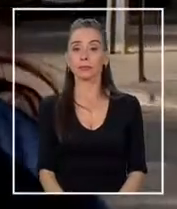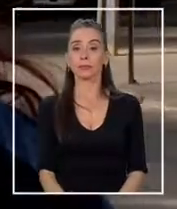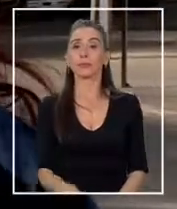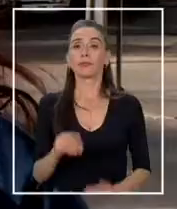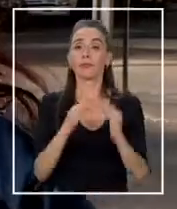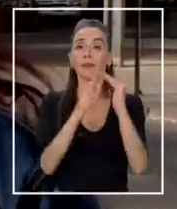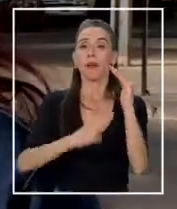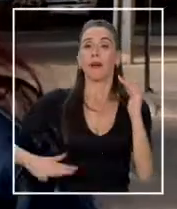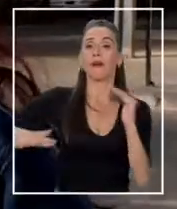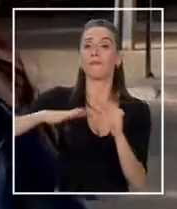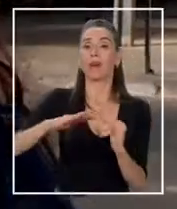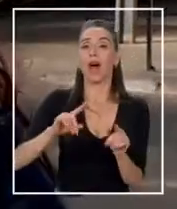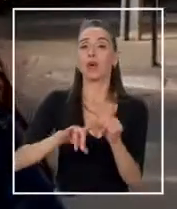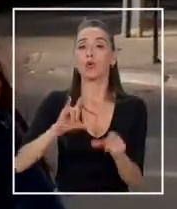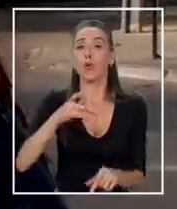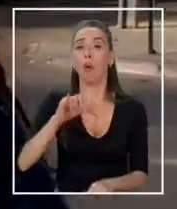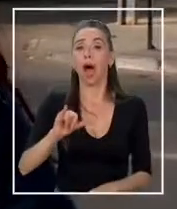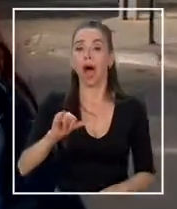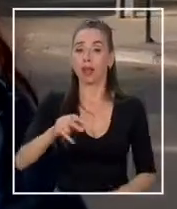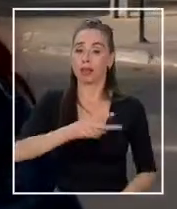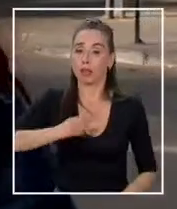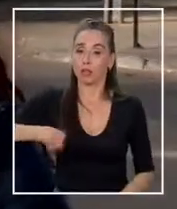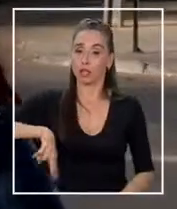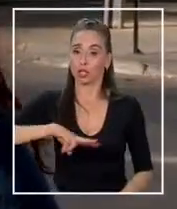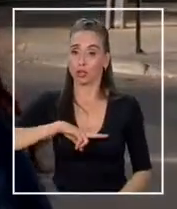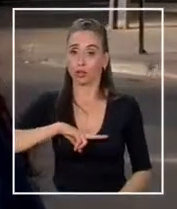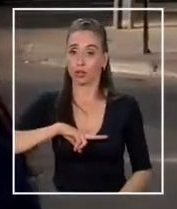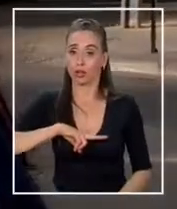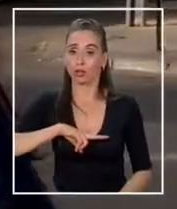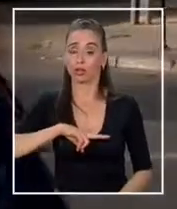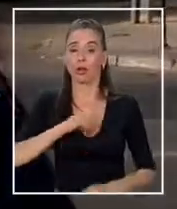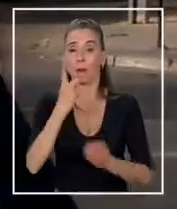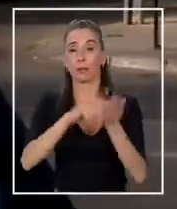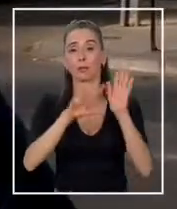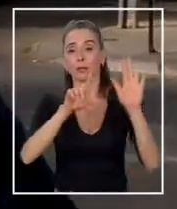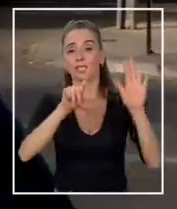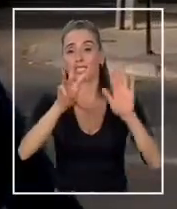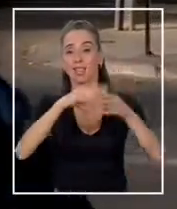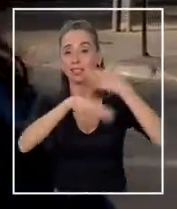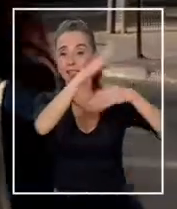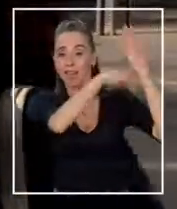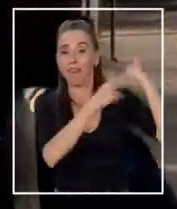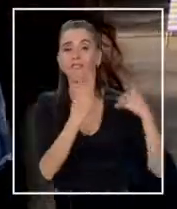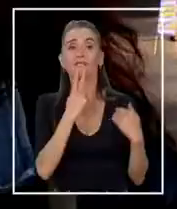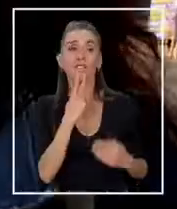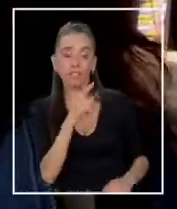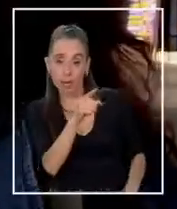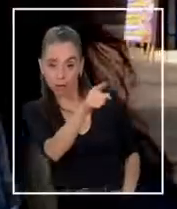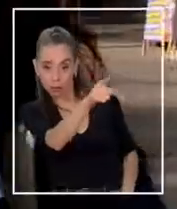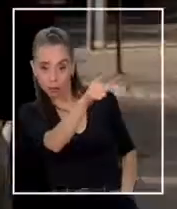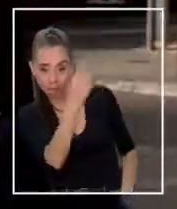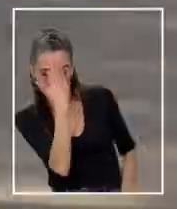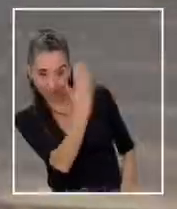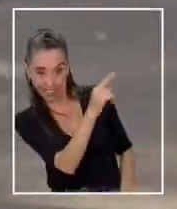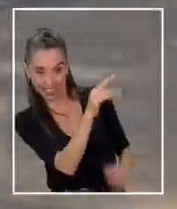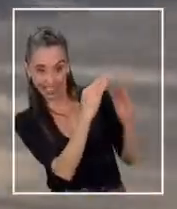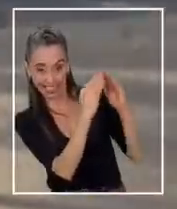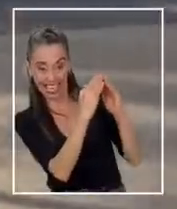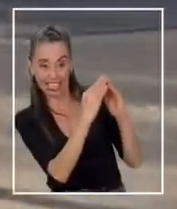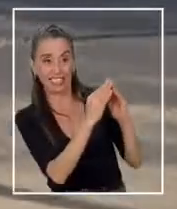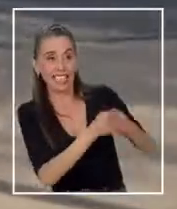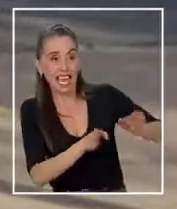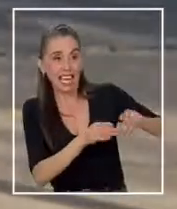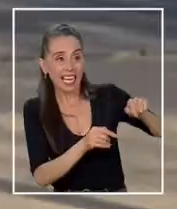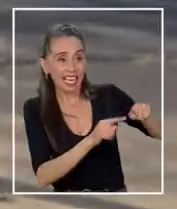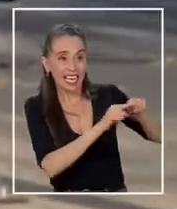Este es el barrio Yungay. Nosotros en los años 73 vivíamos allá al frente. Toda esta